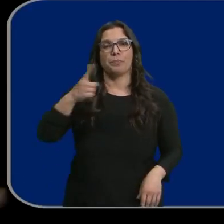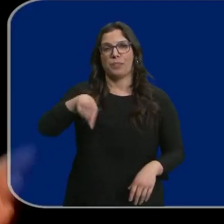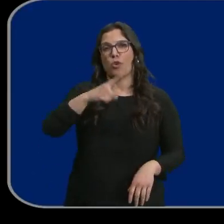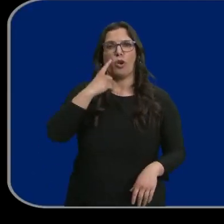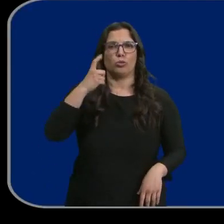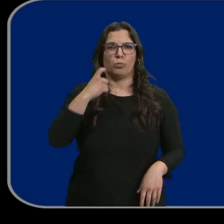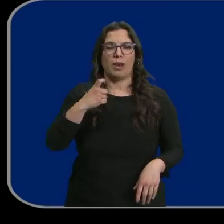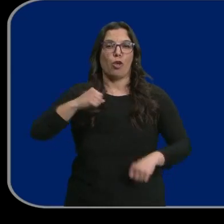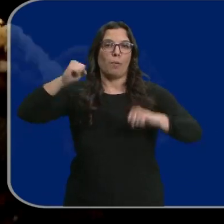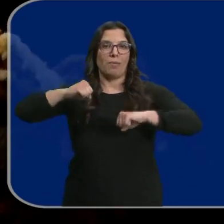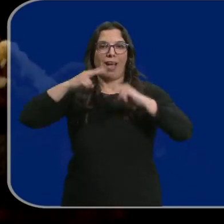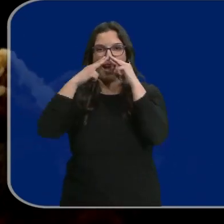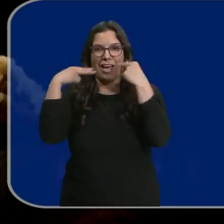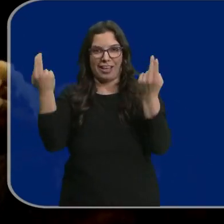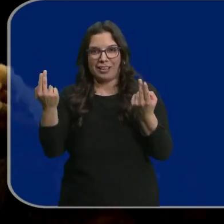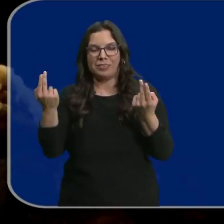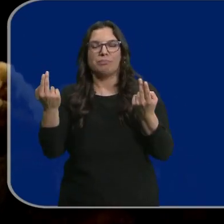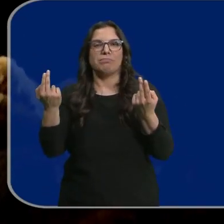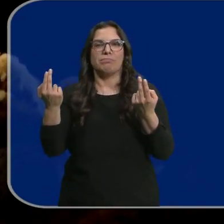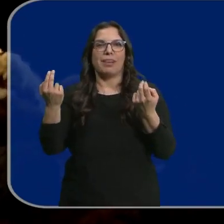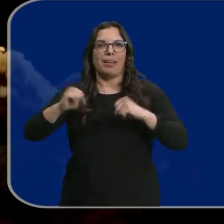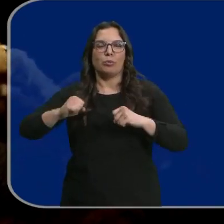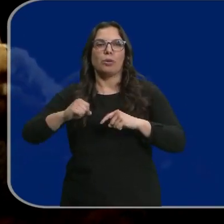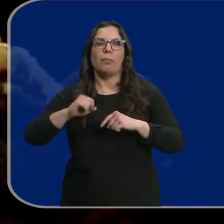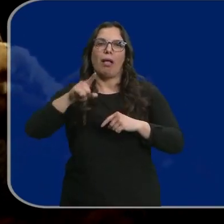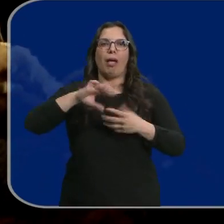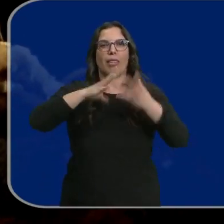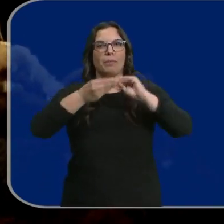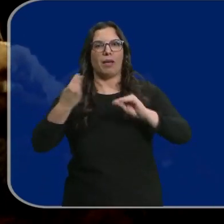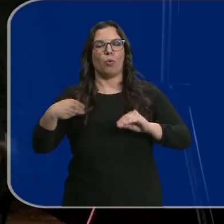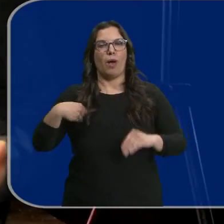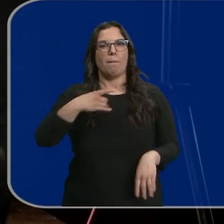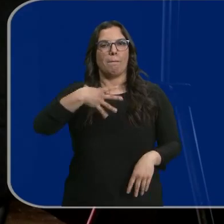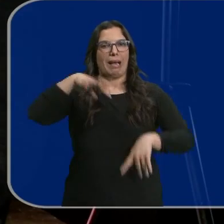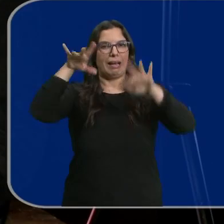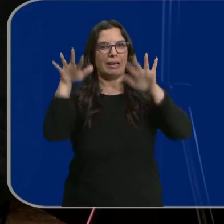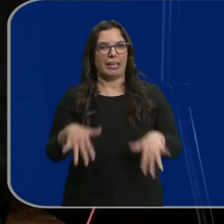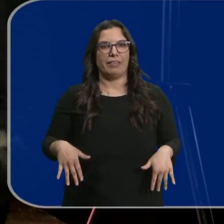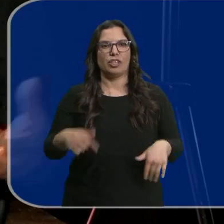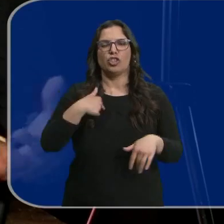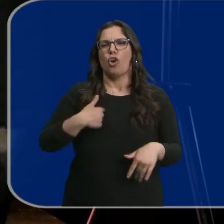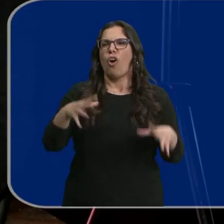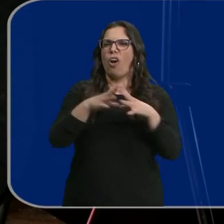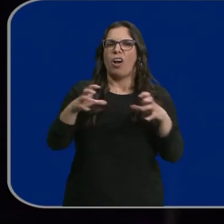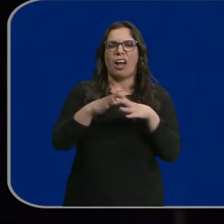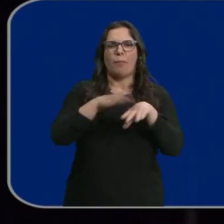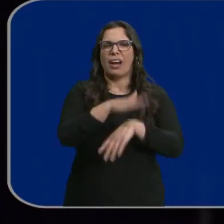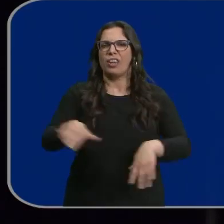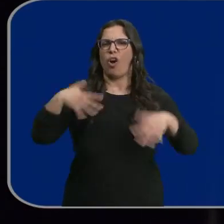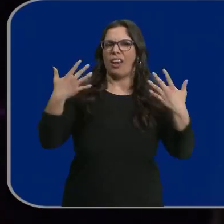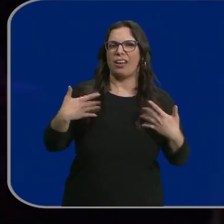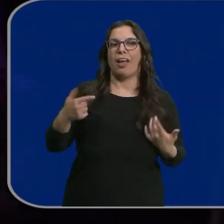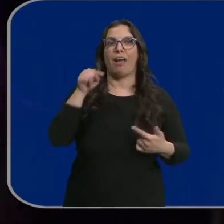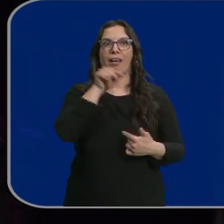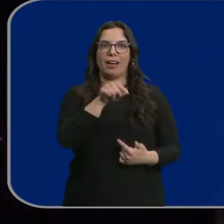Acostumbrados al público adulto, decidieron apostar por hacer una versión de Blancanieves. Yo tenía ganas de alegría, de algo para niños. Ahí